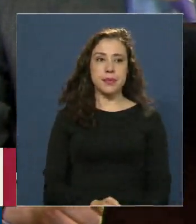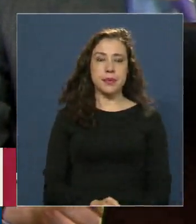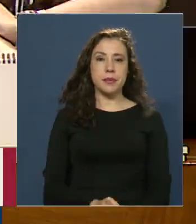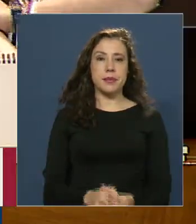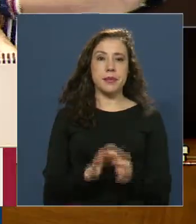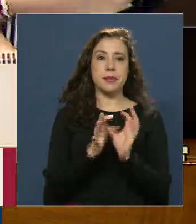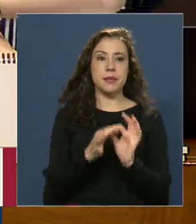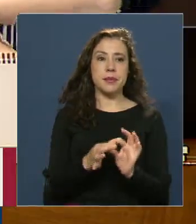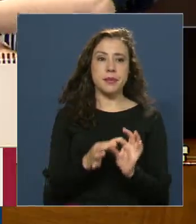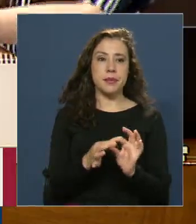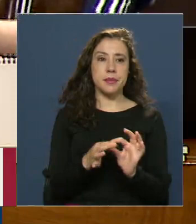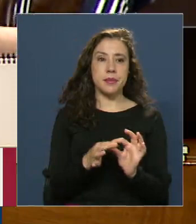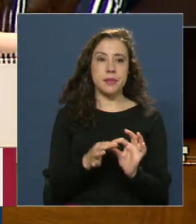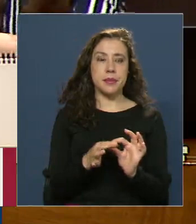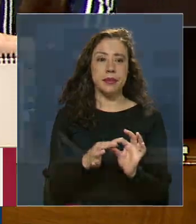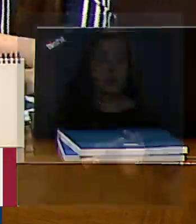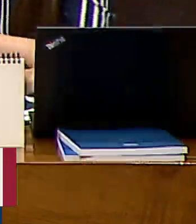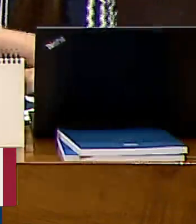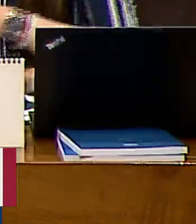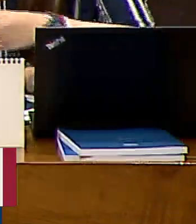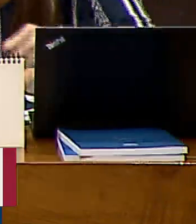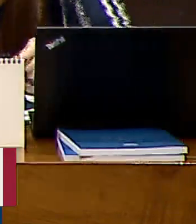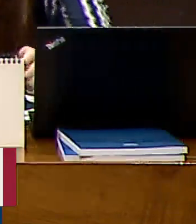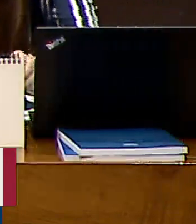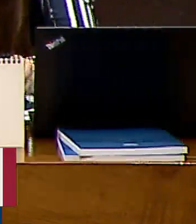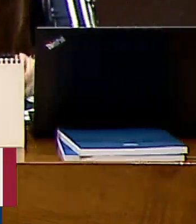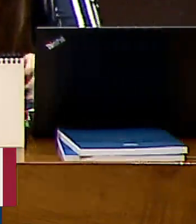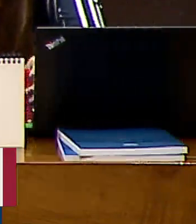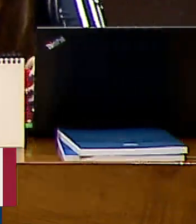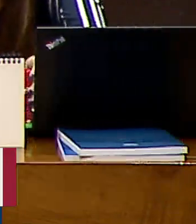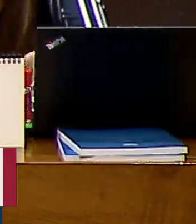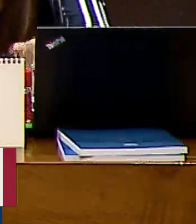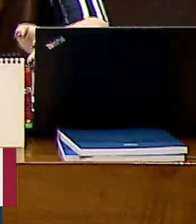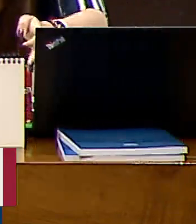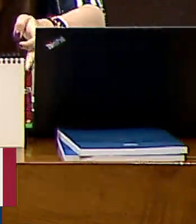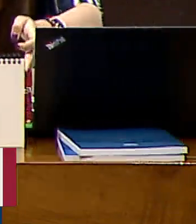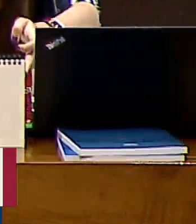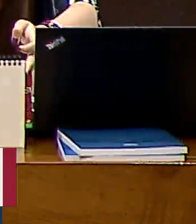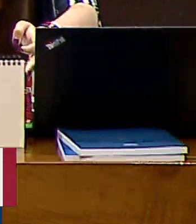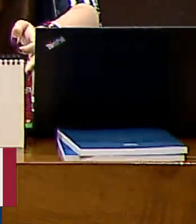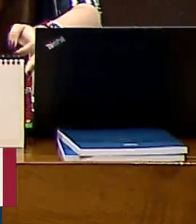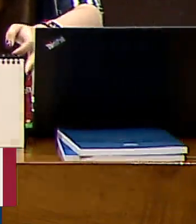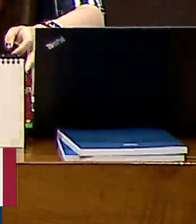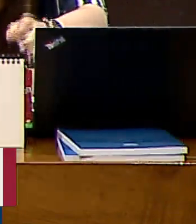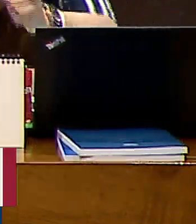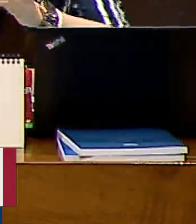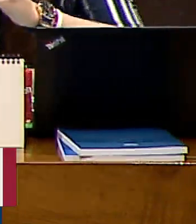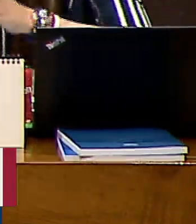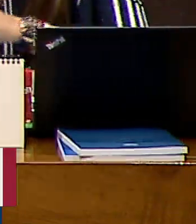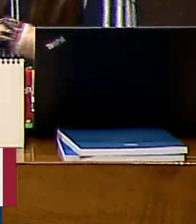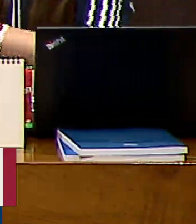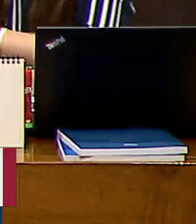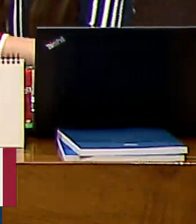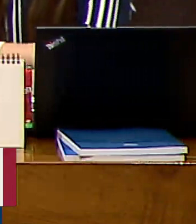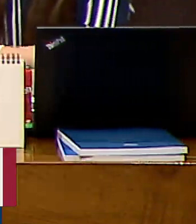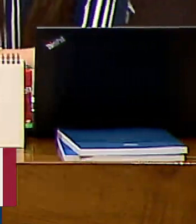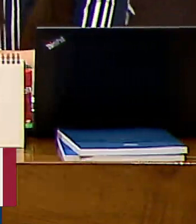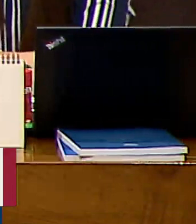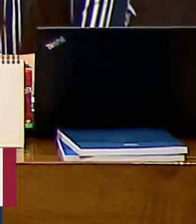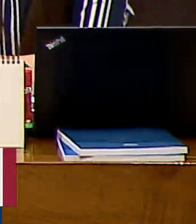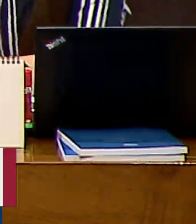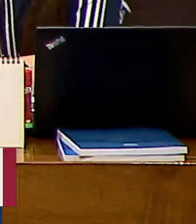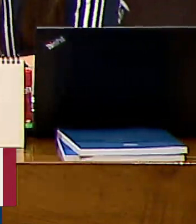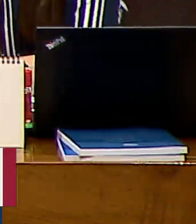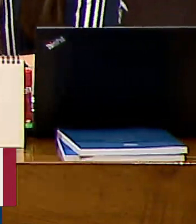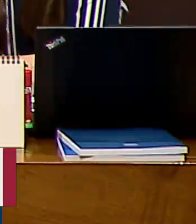Muchas gracias, señora diputada, doña Joana Pérez Olea. Antes de ofrecerle la palabra a la